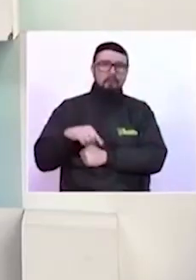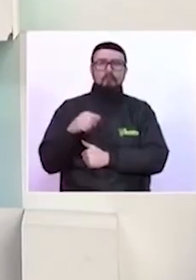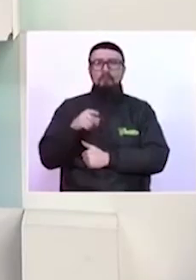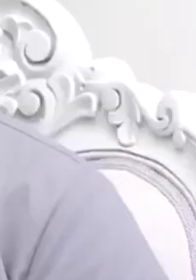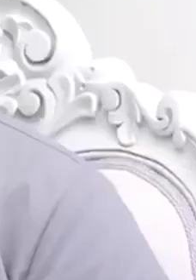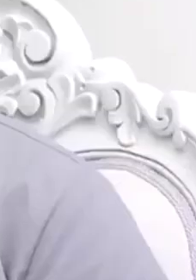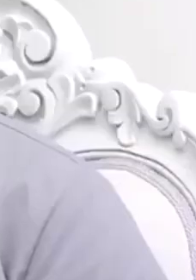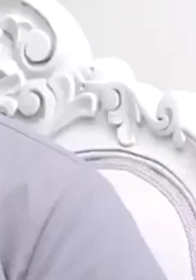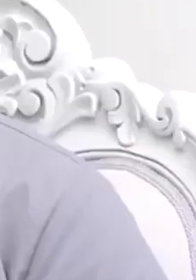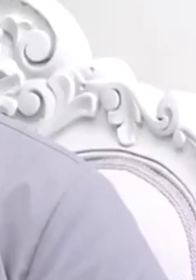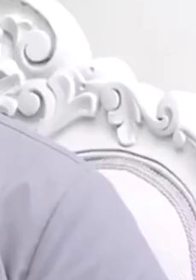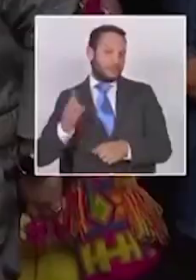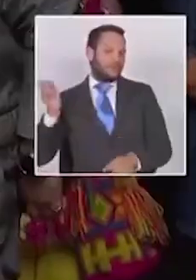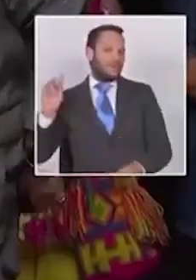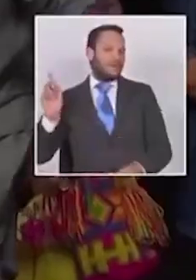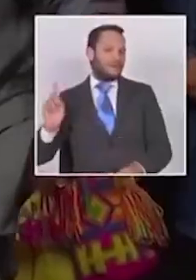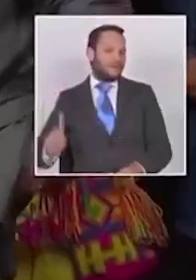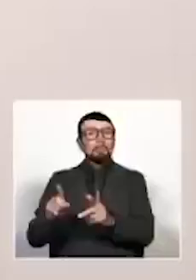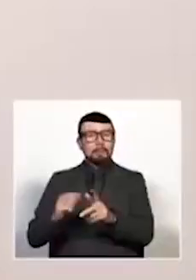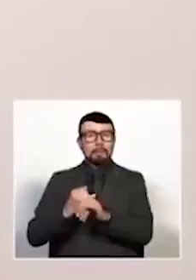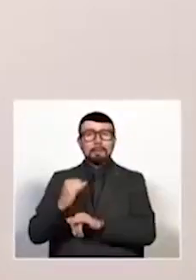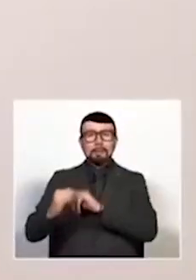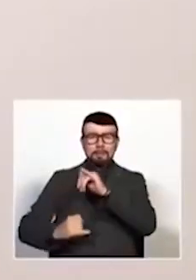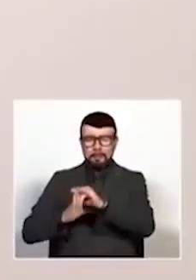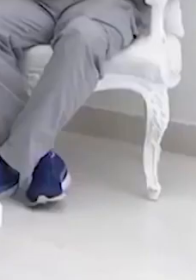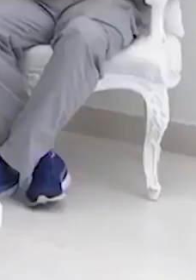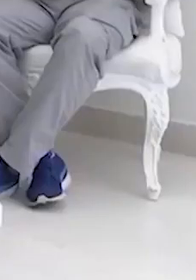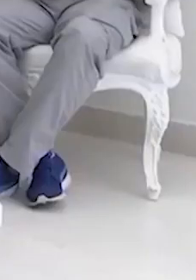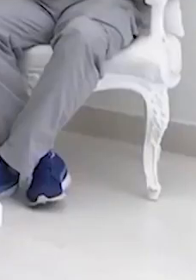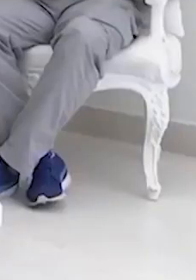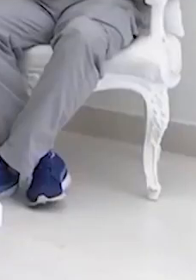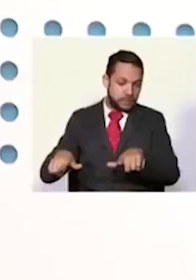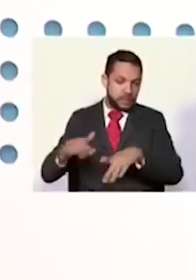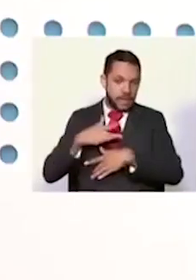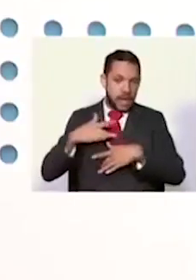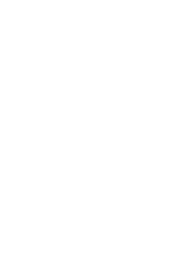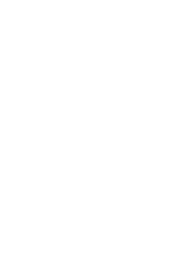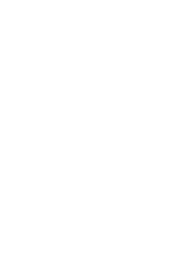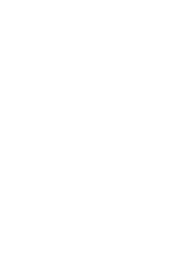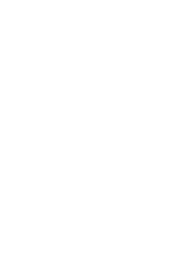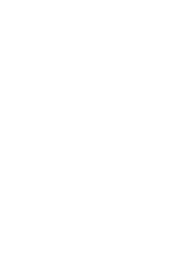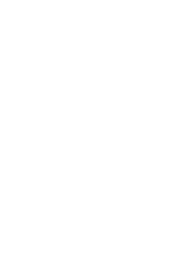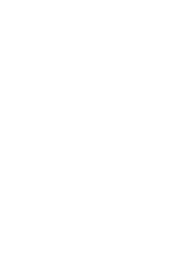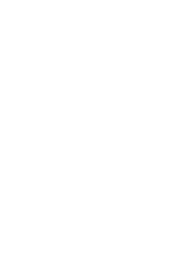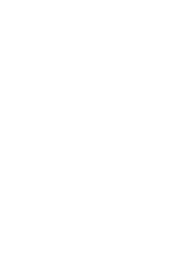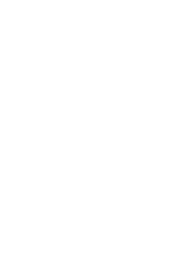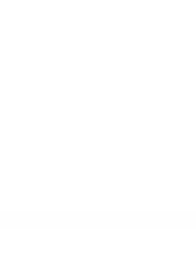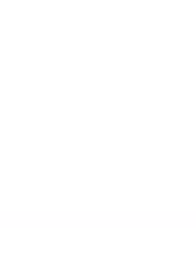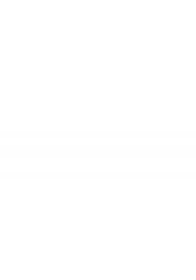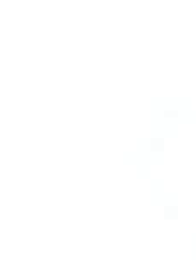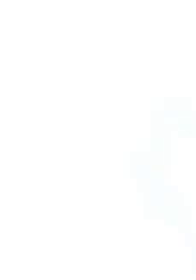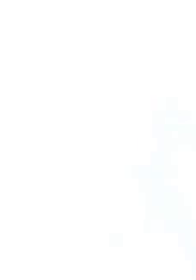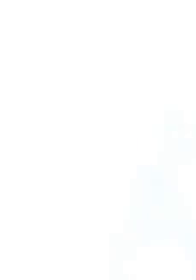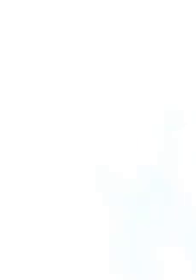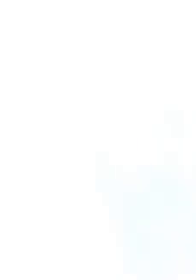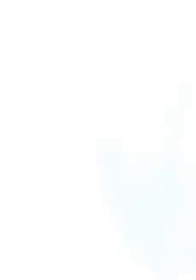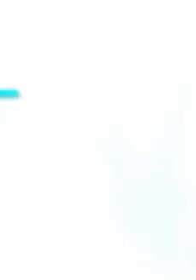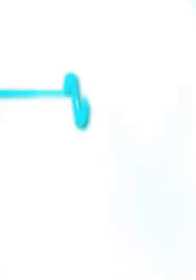salud, sintonicen Conexión Vital y acompáñenos en nuestras redes sociales buscando Dr. Rojas.